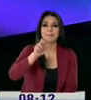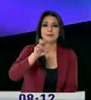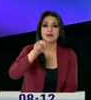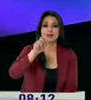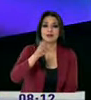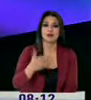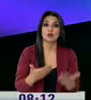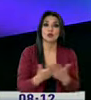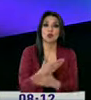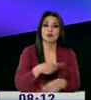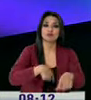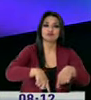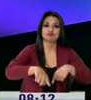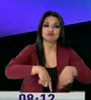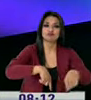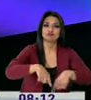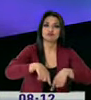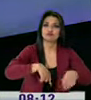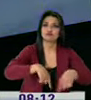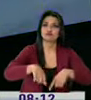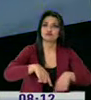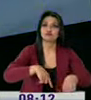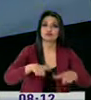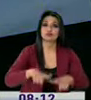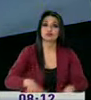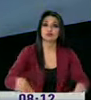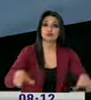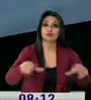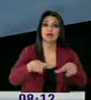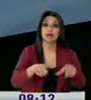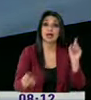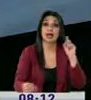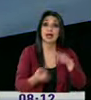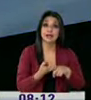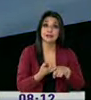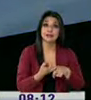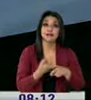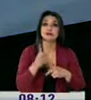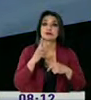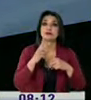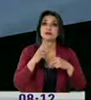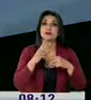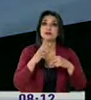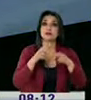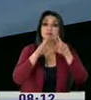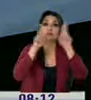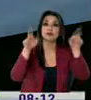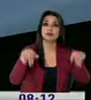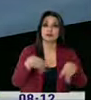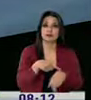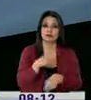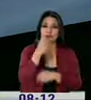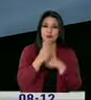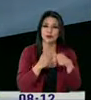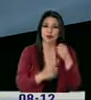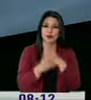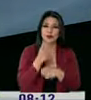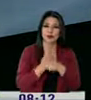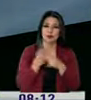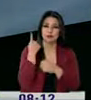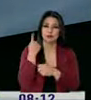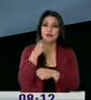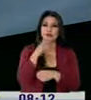conocer los nuevos contraflujos que se realizarán en ese lugar hasta que concluye evidentemente la intervención del puente. Hace un año, recuerden